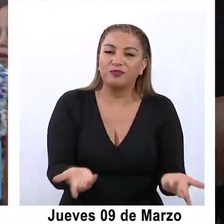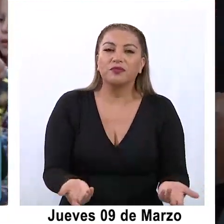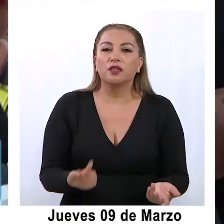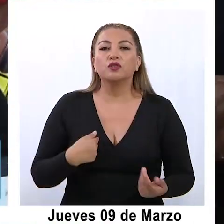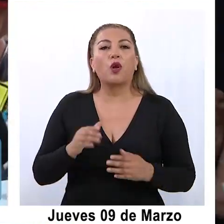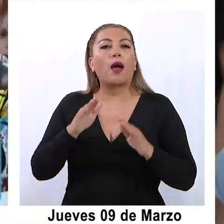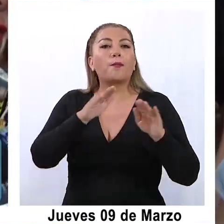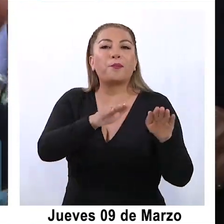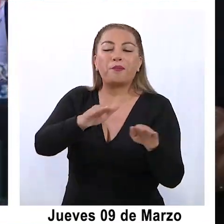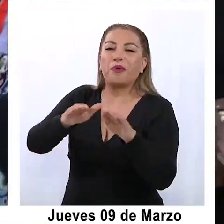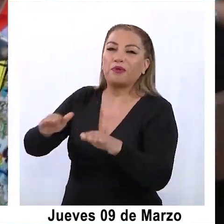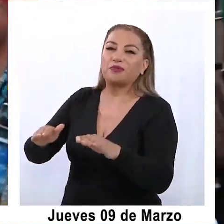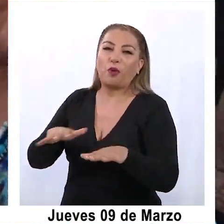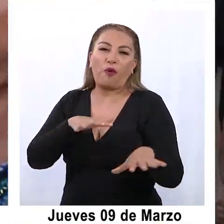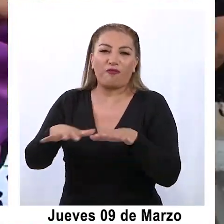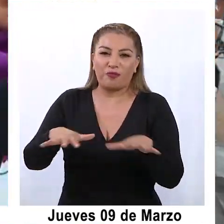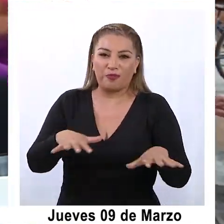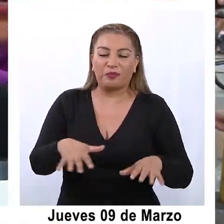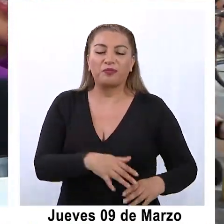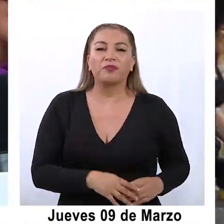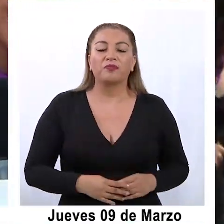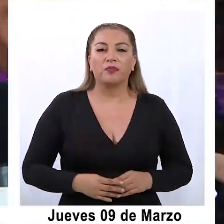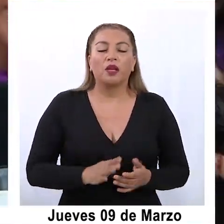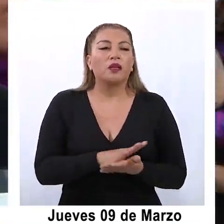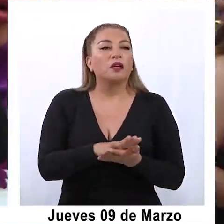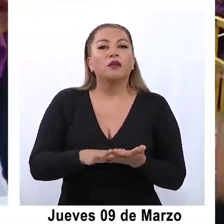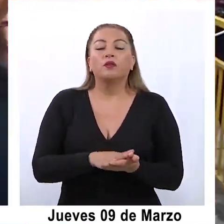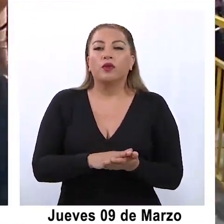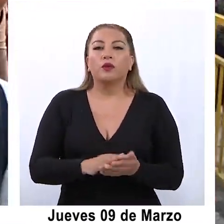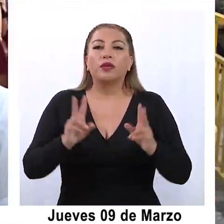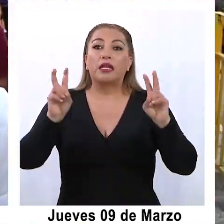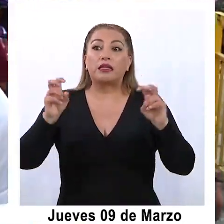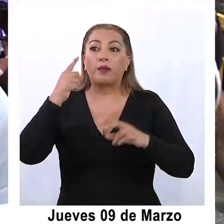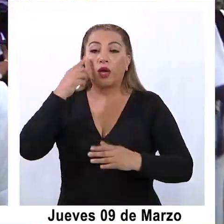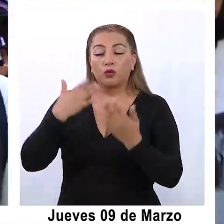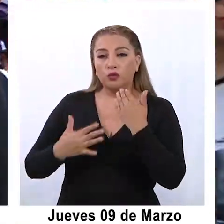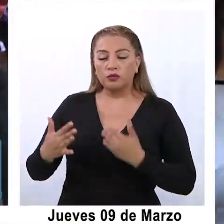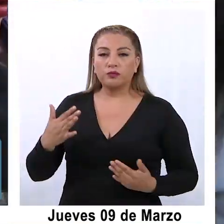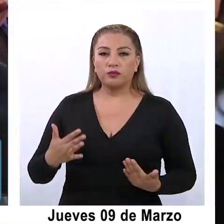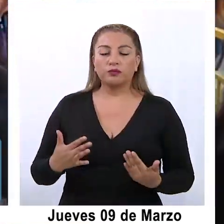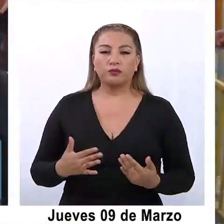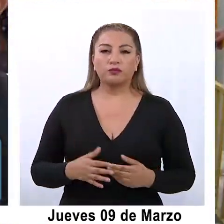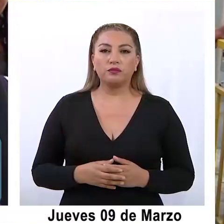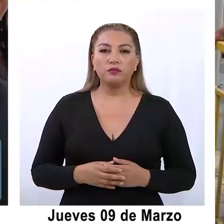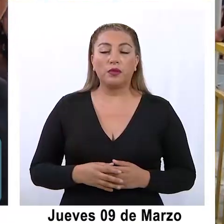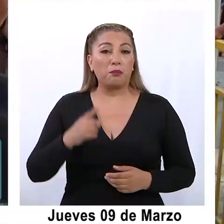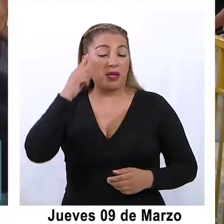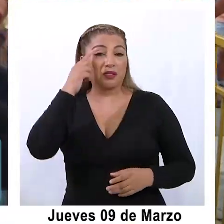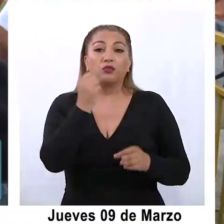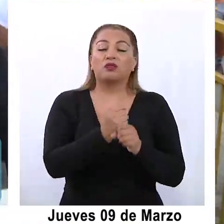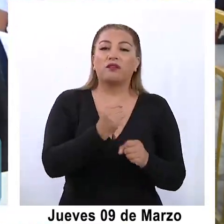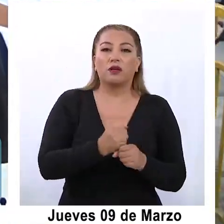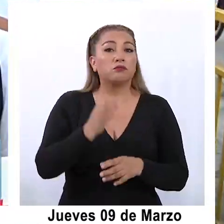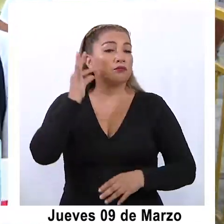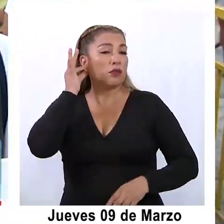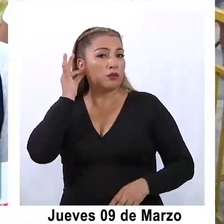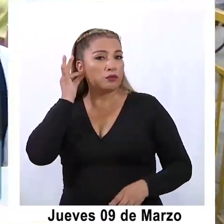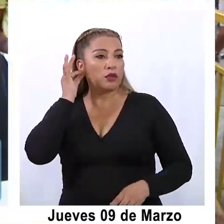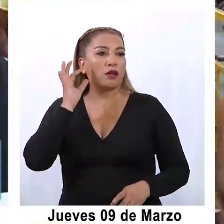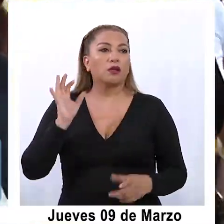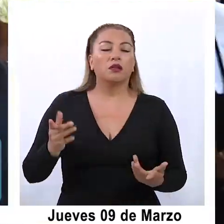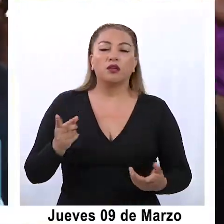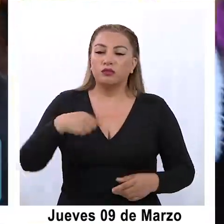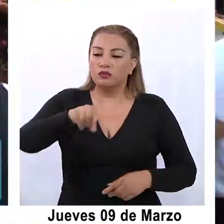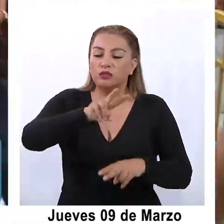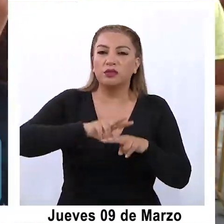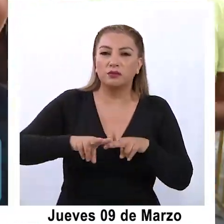que yo apoyo todos estos movimientos. Por ejemplo, en el tema de los cuidados, se está reconociendo el cuidado como un trabajo que las mujeres principalmente